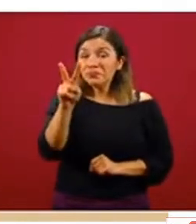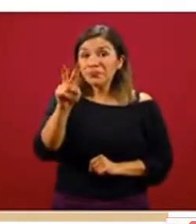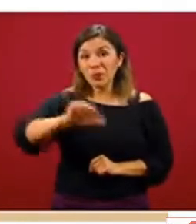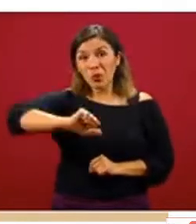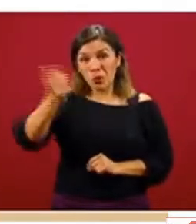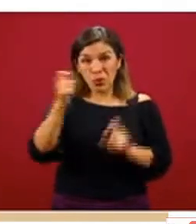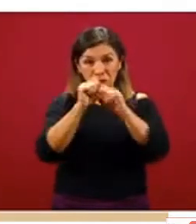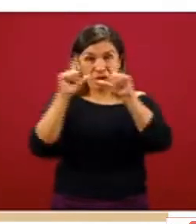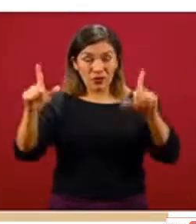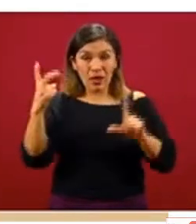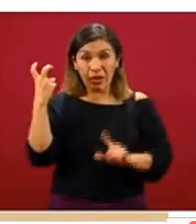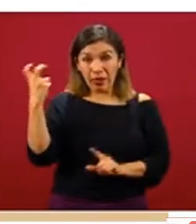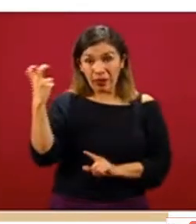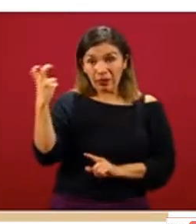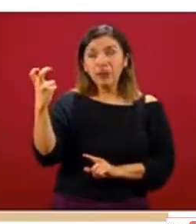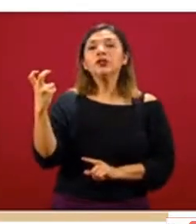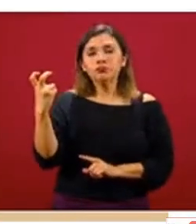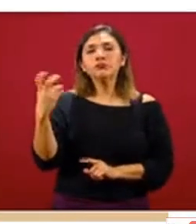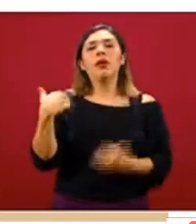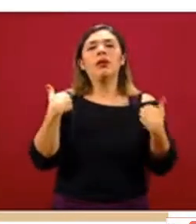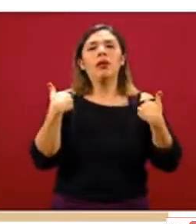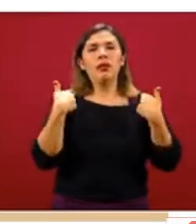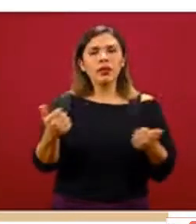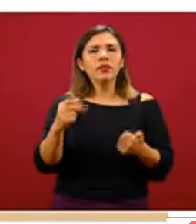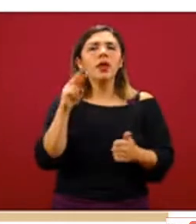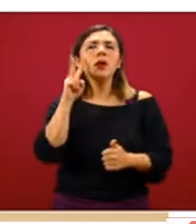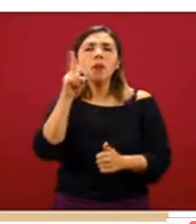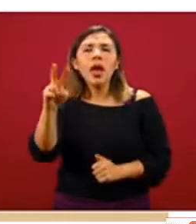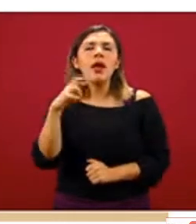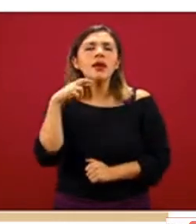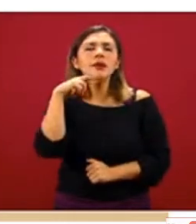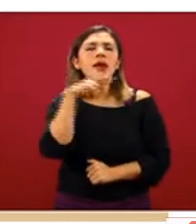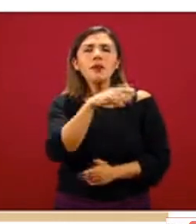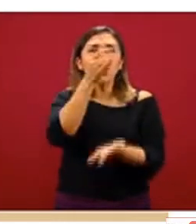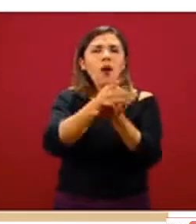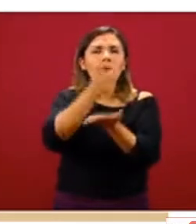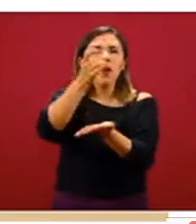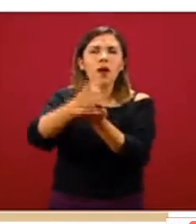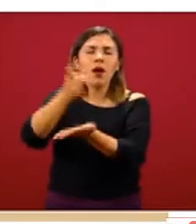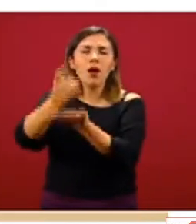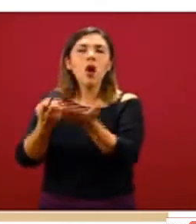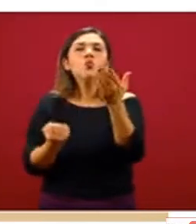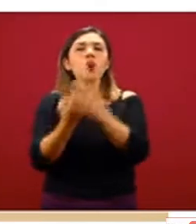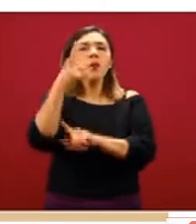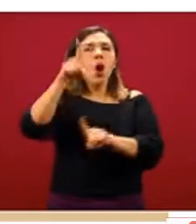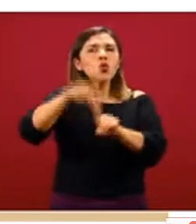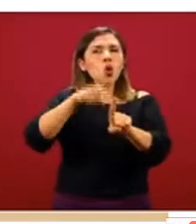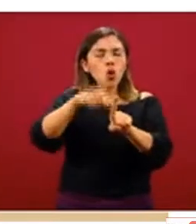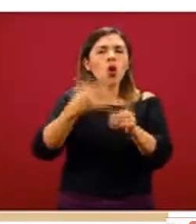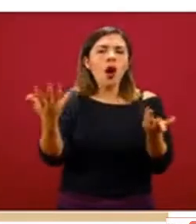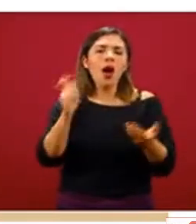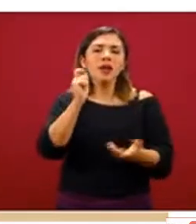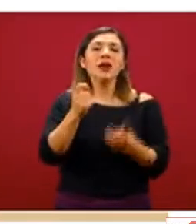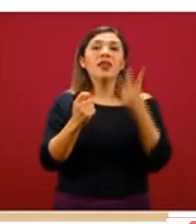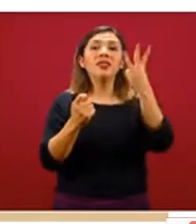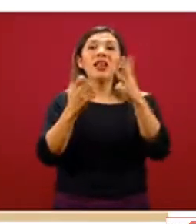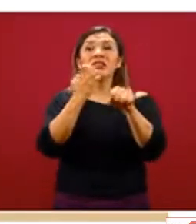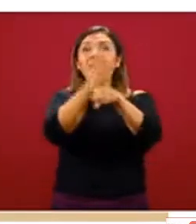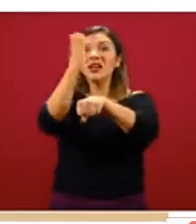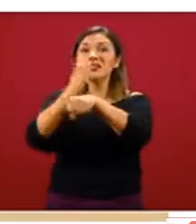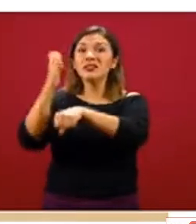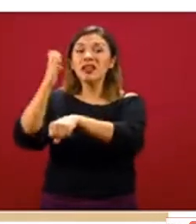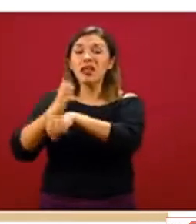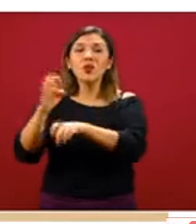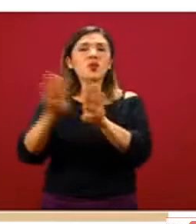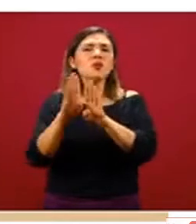siguiente diapositiva, ahí podemos ver rápidamente, identificar que en estas nuevas categorías están, bueno, los 3 estados que casi